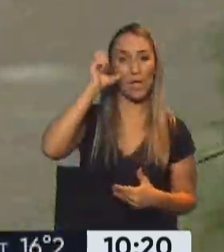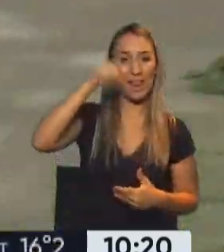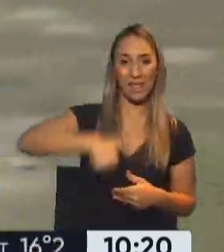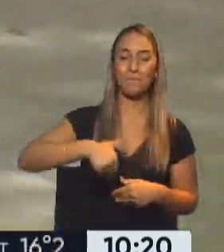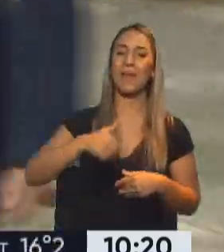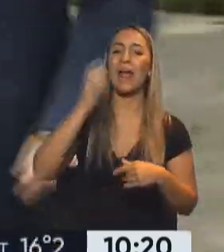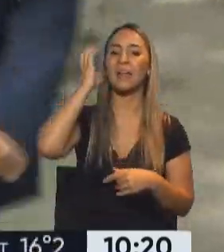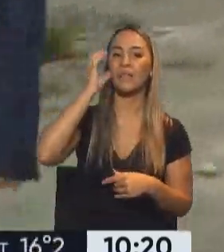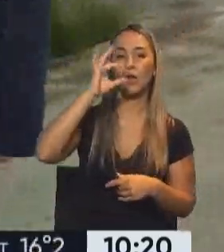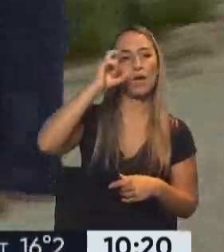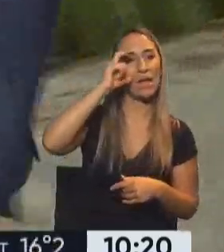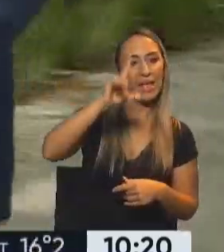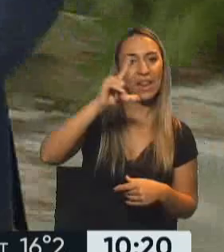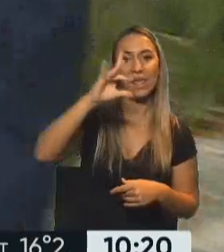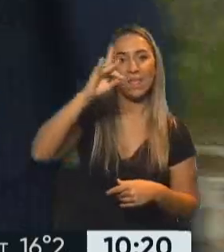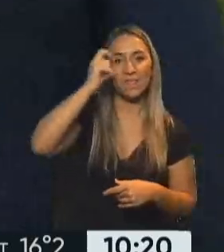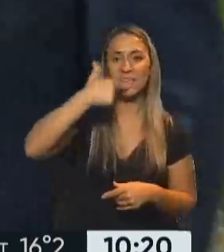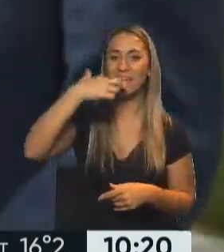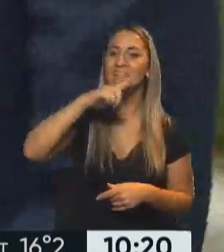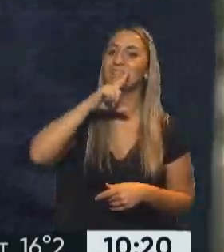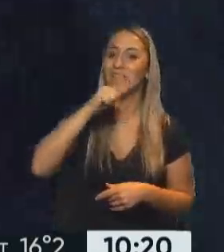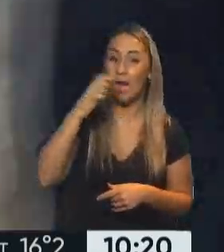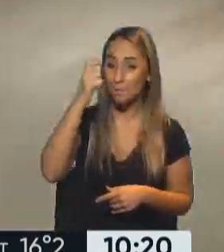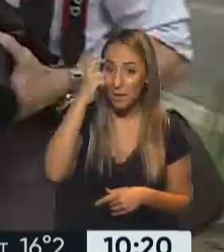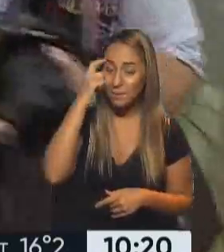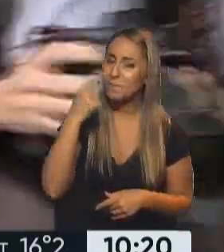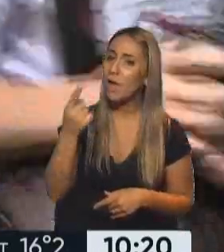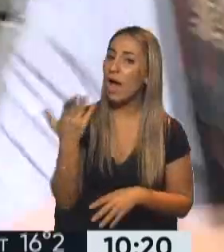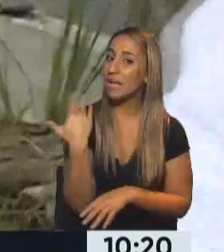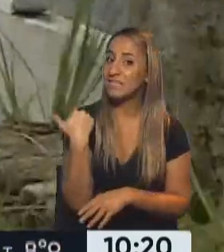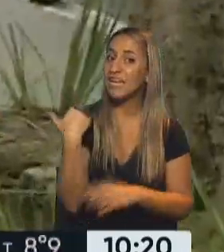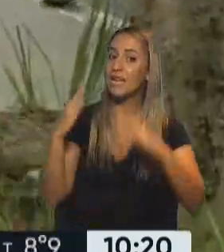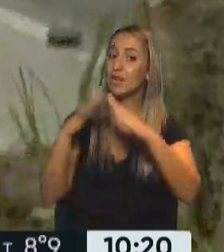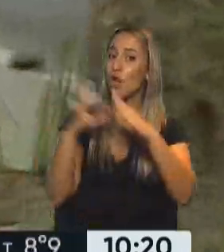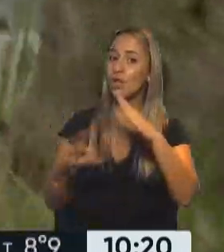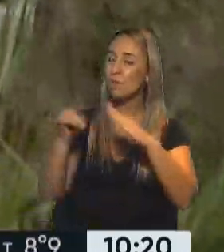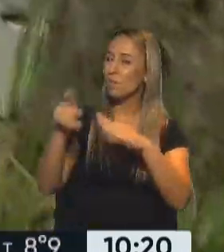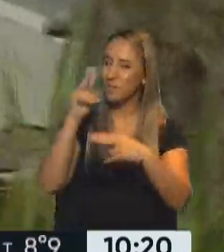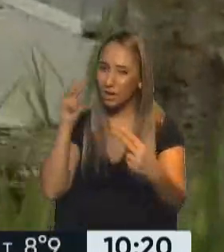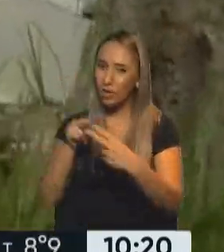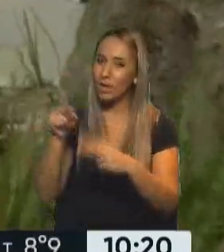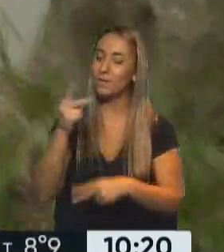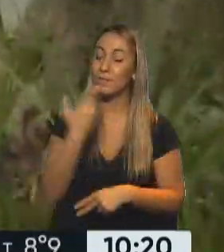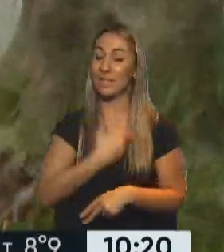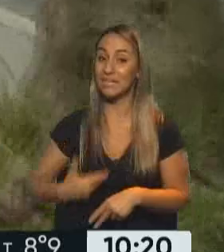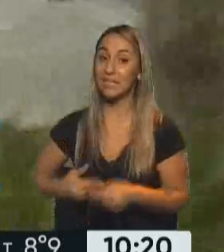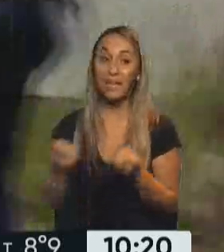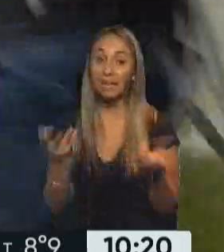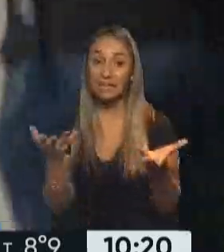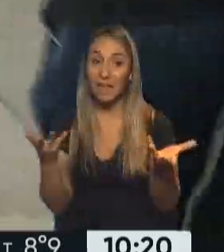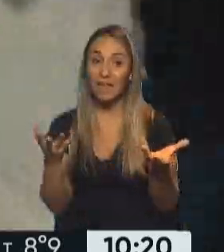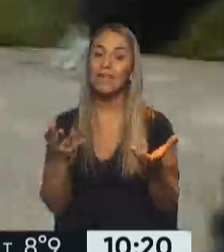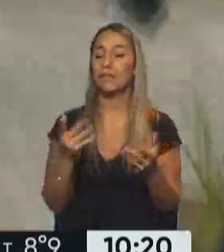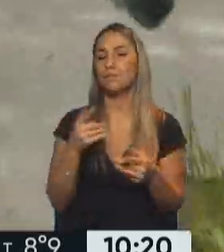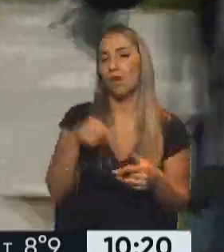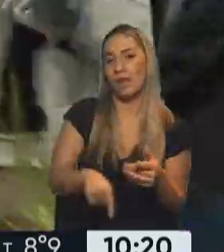Destape Radio. Consultarle cómo fue el encuentro ayer en Olivos con el presidente, qué es lo que charlaron. Y ya que seguimos en veda, ¿cómo va a ser